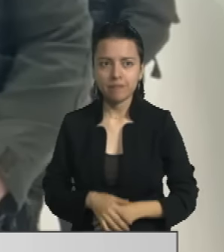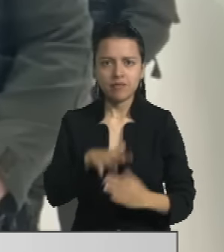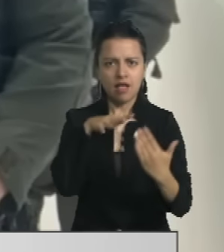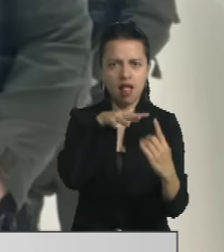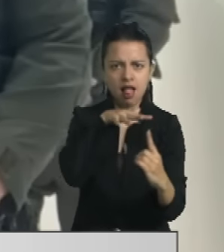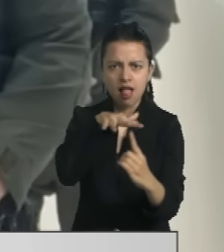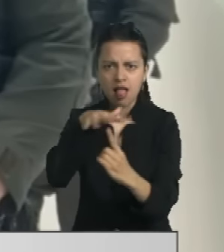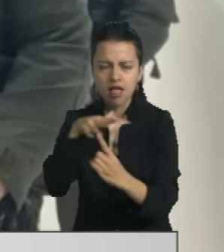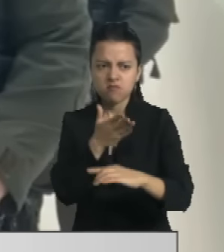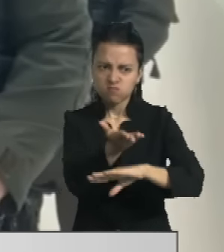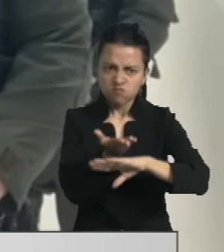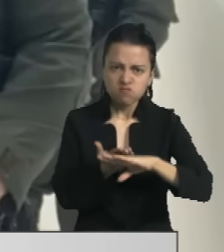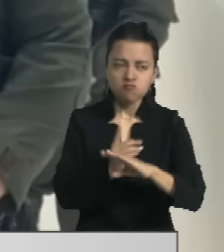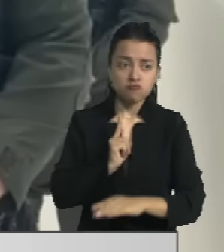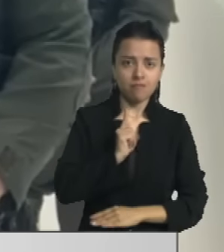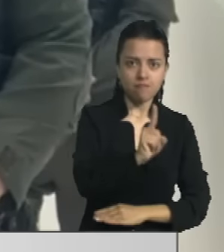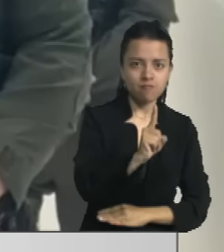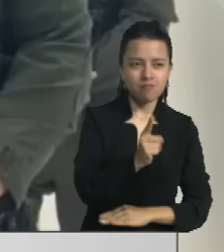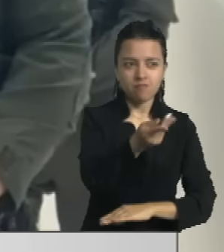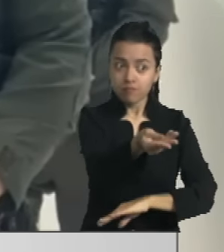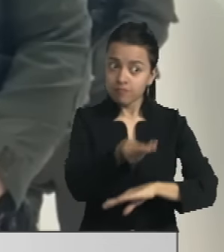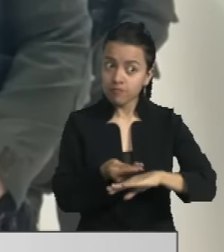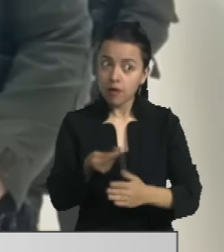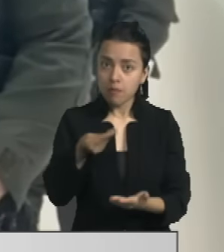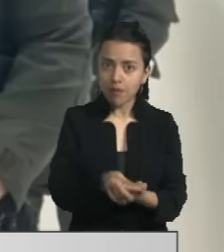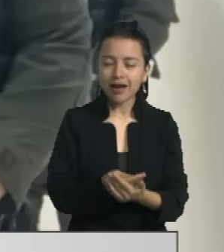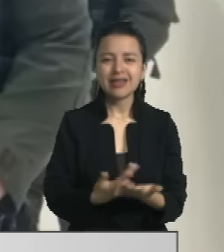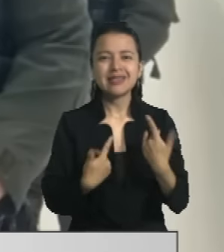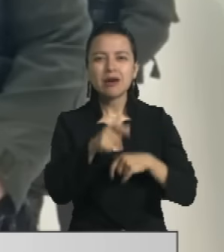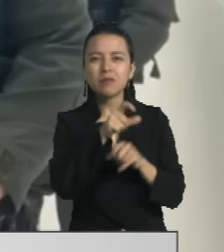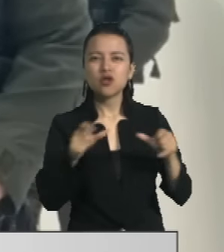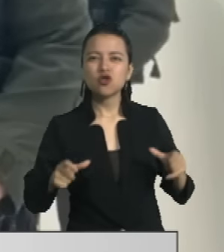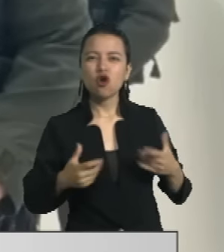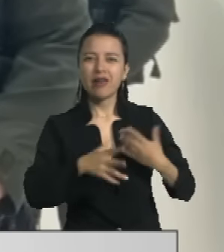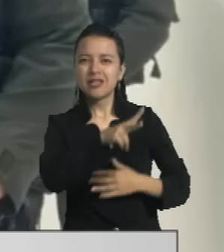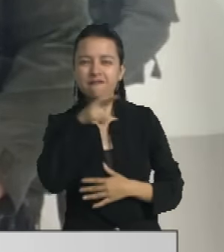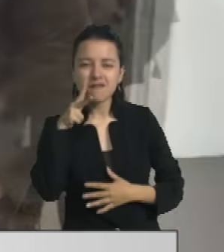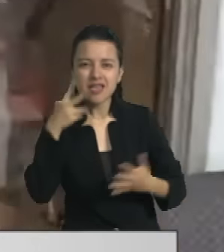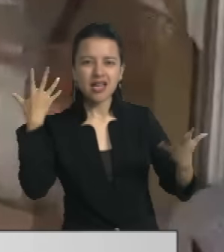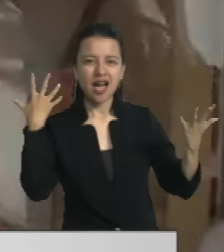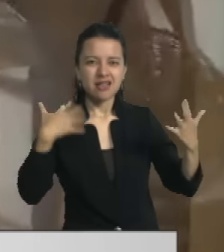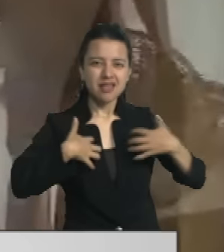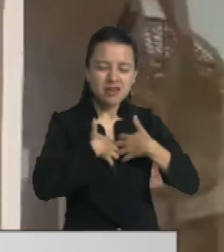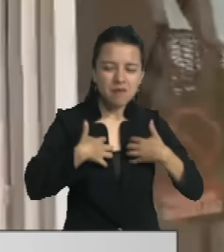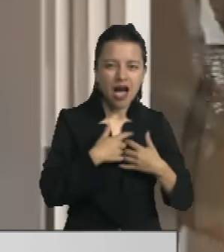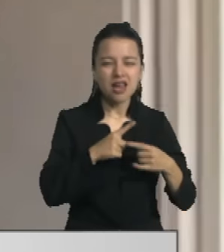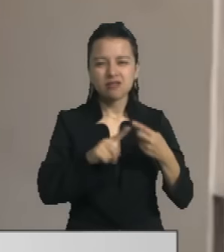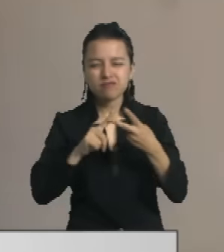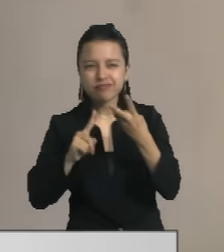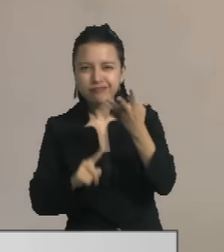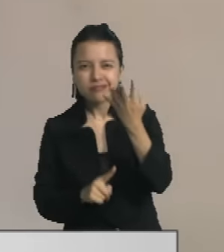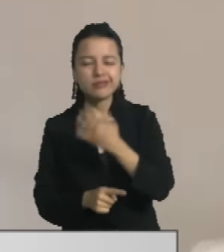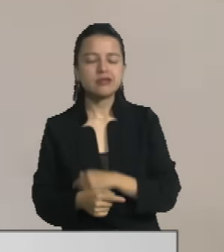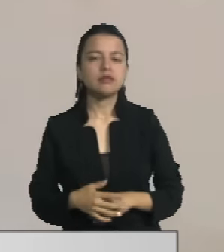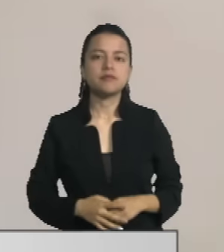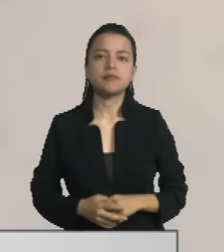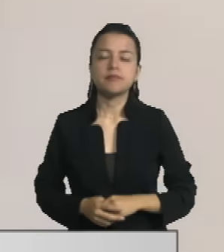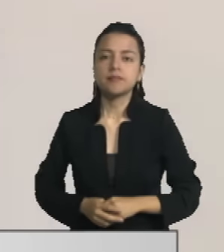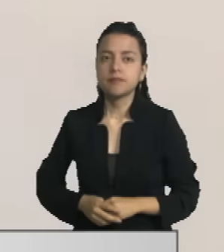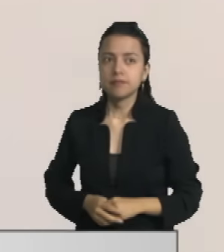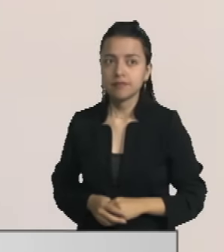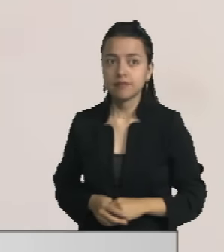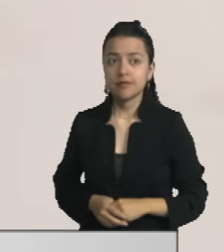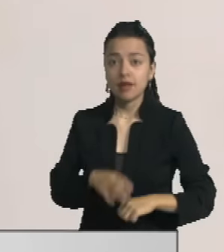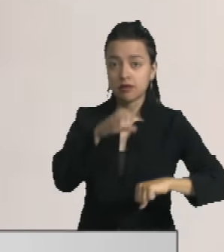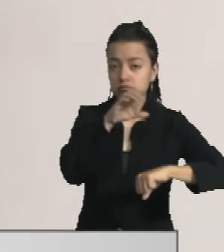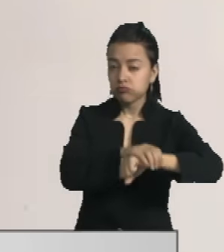lideraba el cobro directo de extorsiones a ganaderos comercial agricultores y Mineros la captura de estas cuatro personas fue